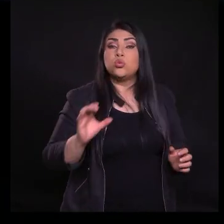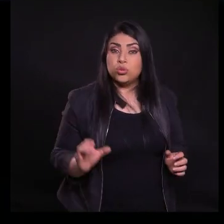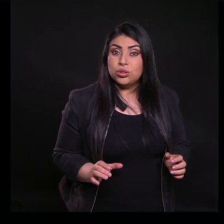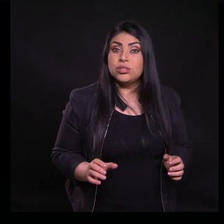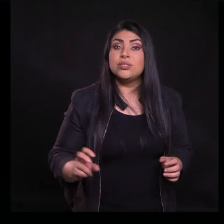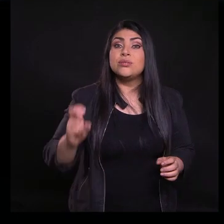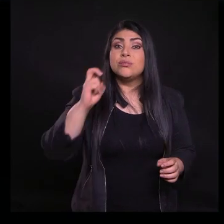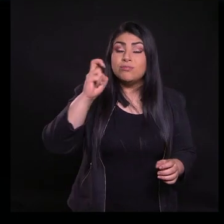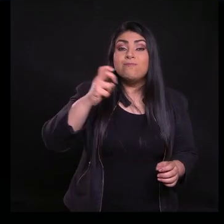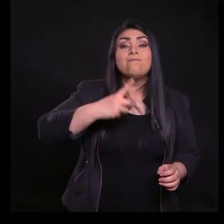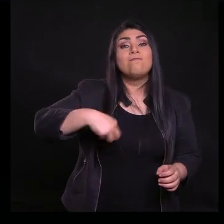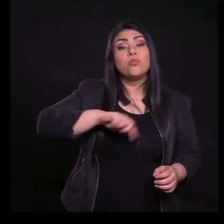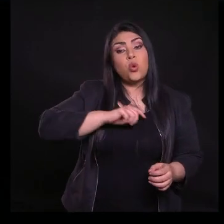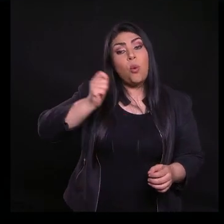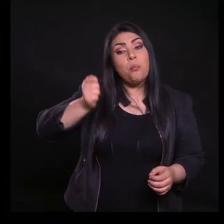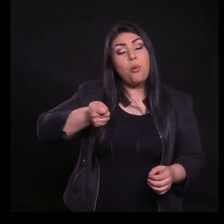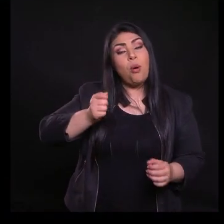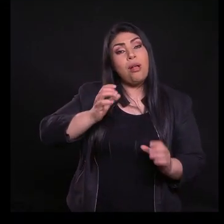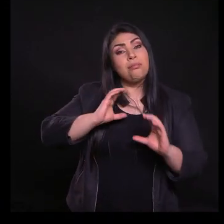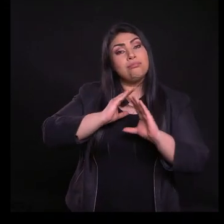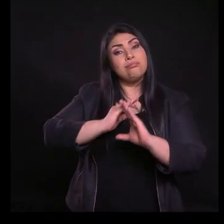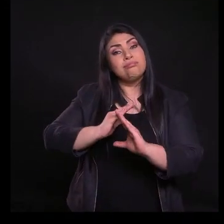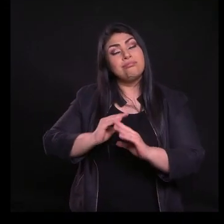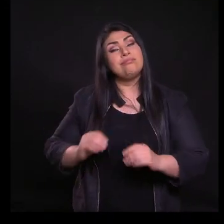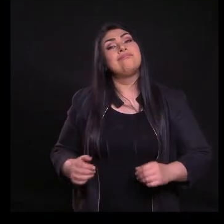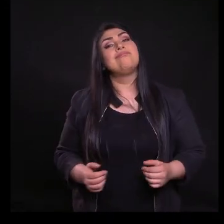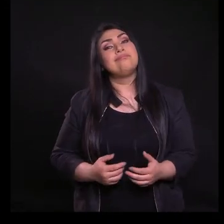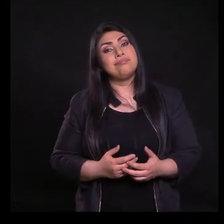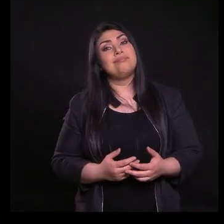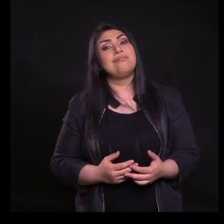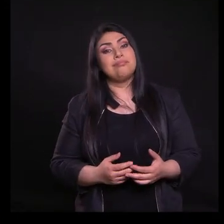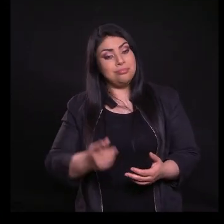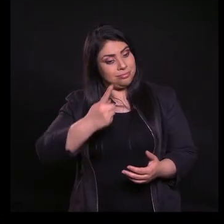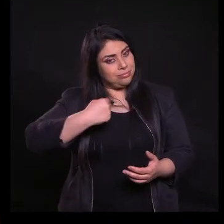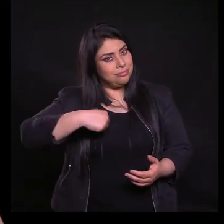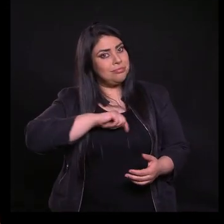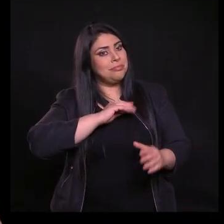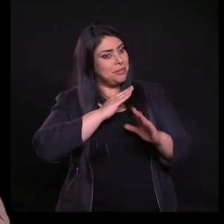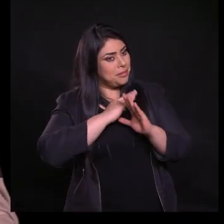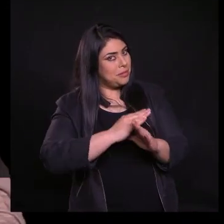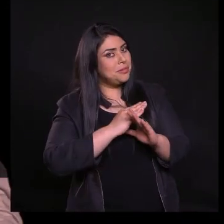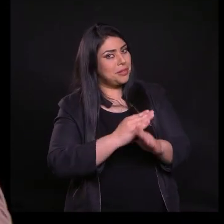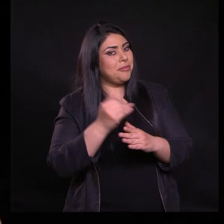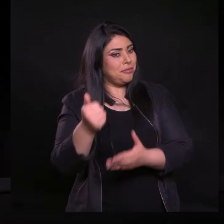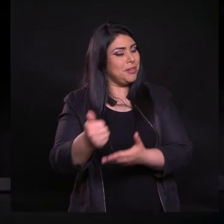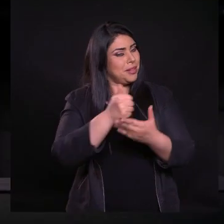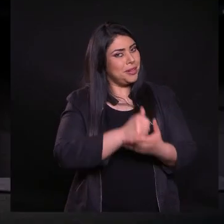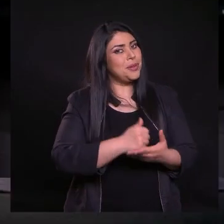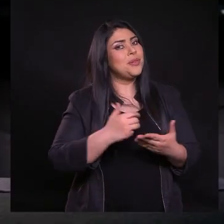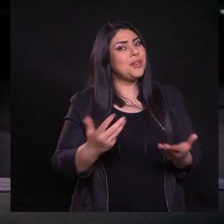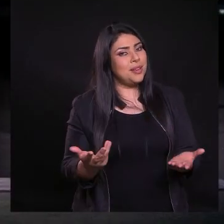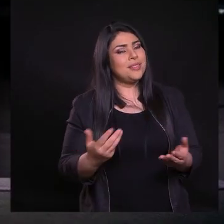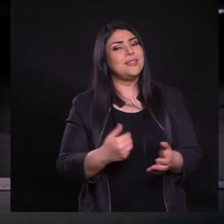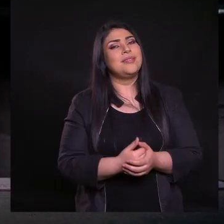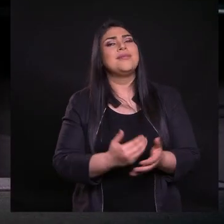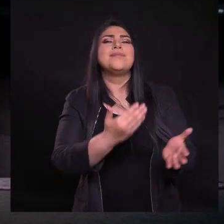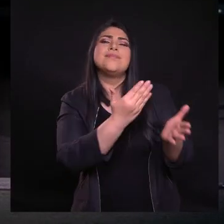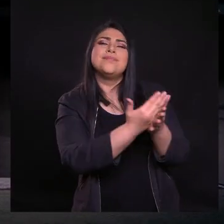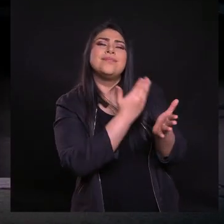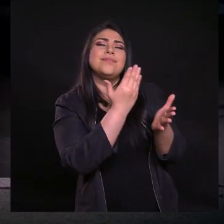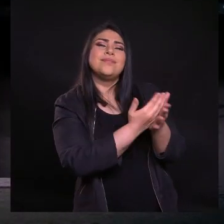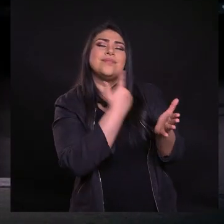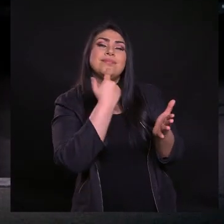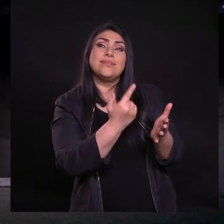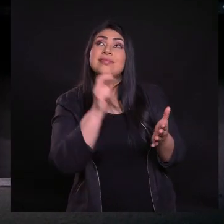jesús es nuestro abogado que quien nos defiende quien está a favor de nosotros dice su palabra que él